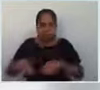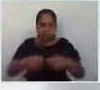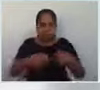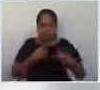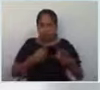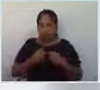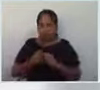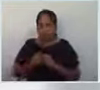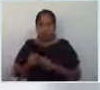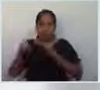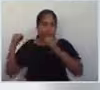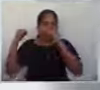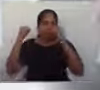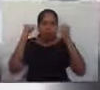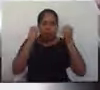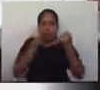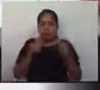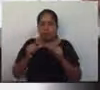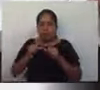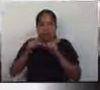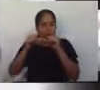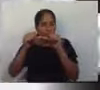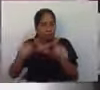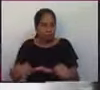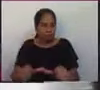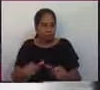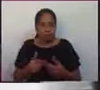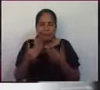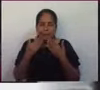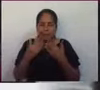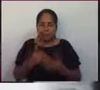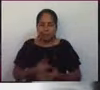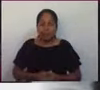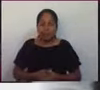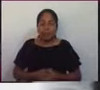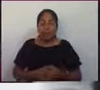protestas. Gracias. Muchas gracias, regidor Efraín Aguilar.